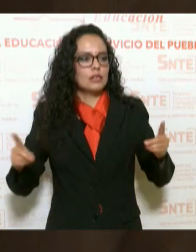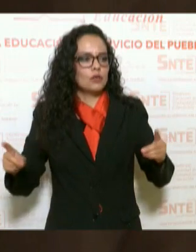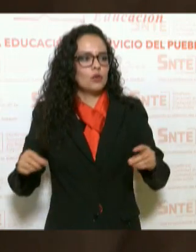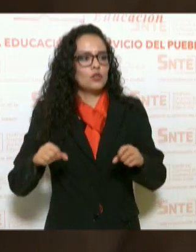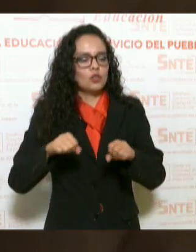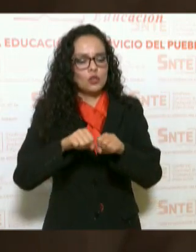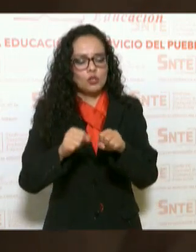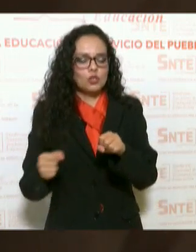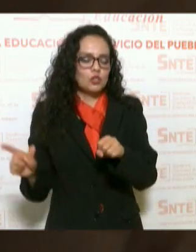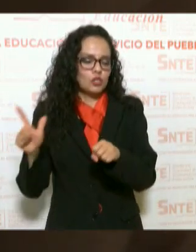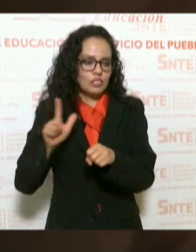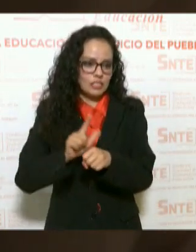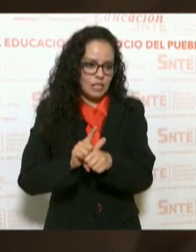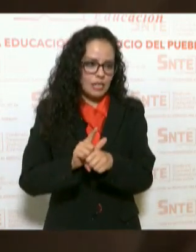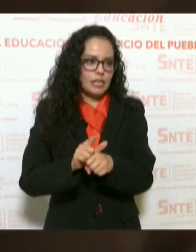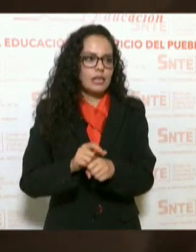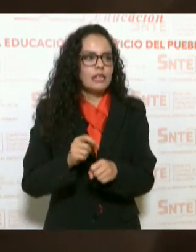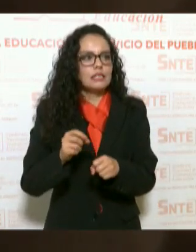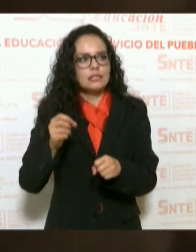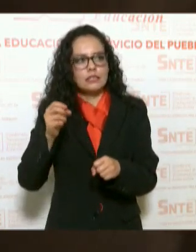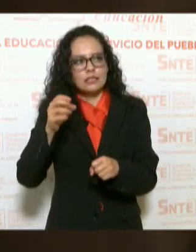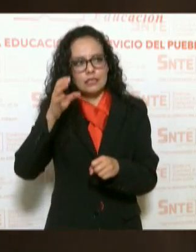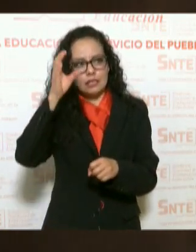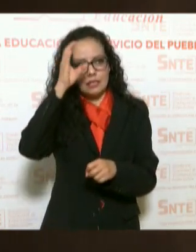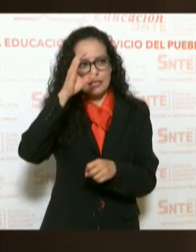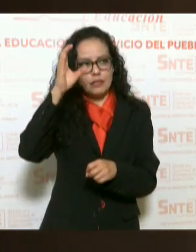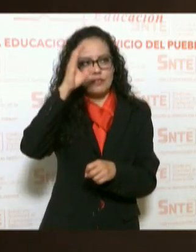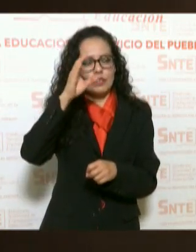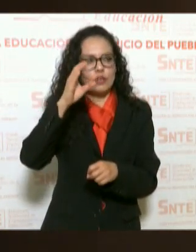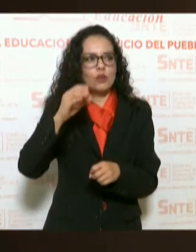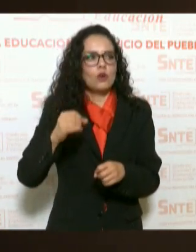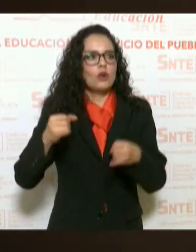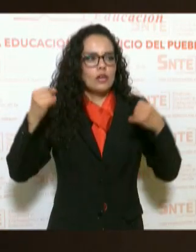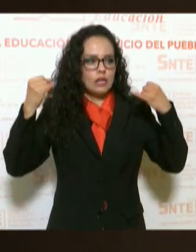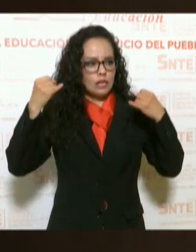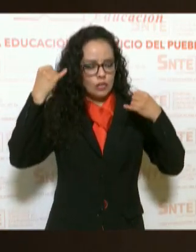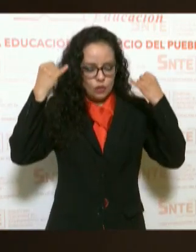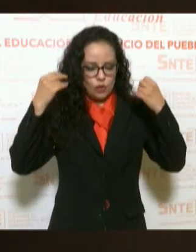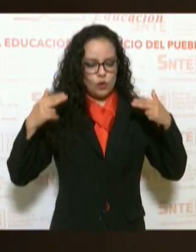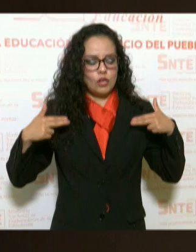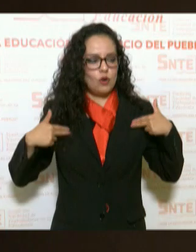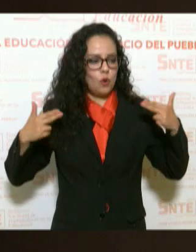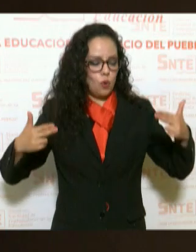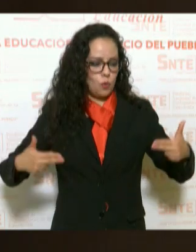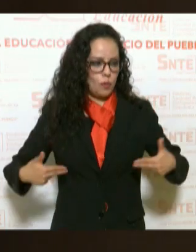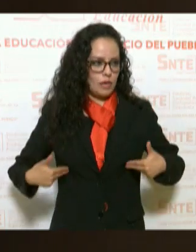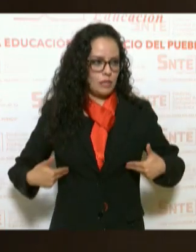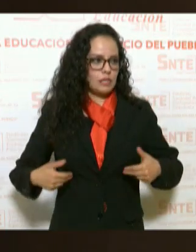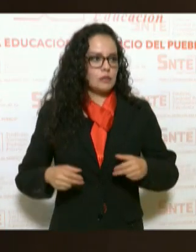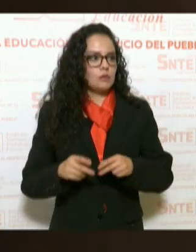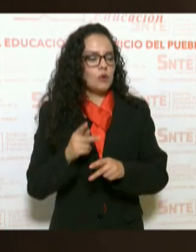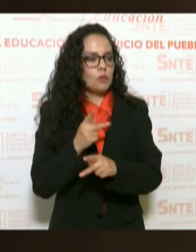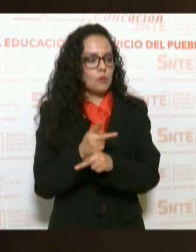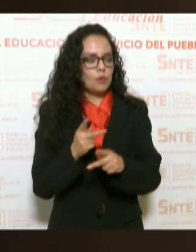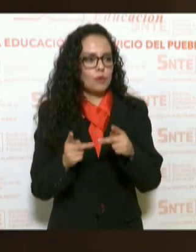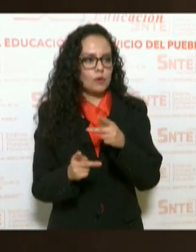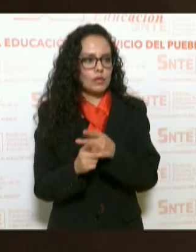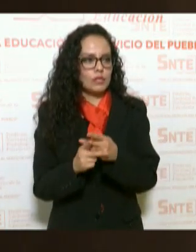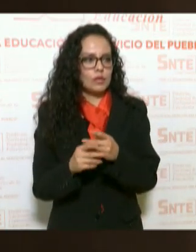científico, tecnológico, humanístico, productivo y económico del país,